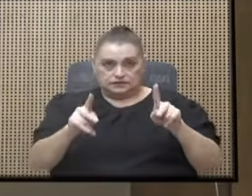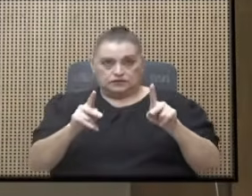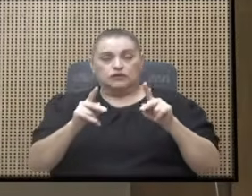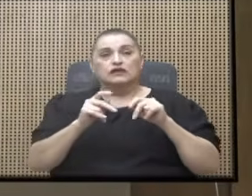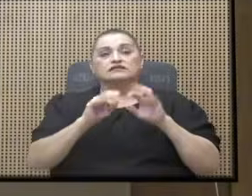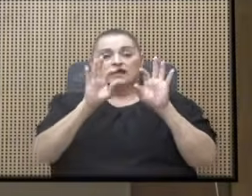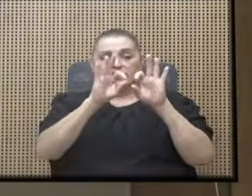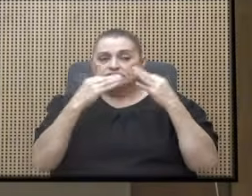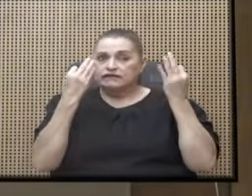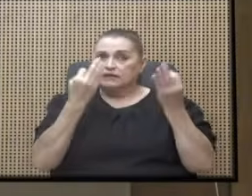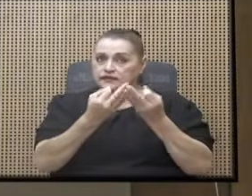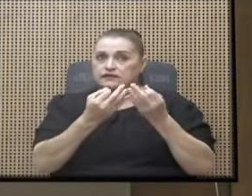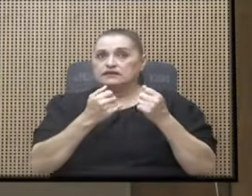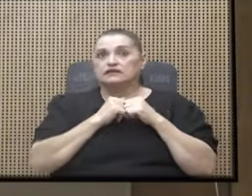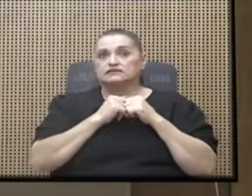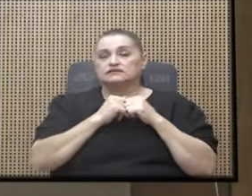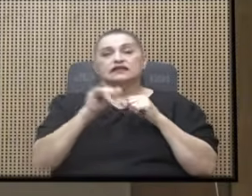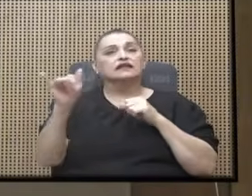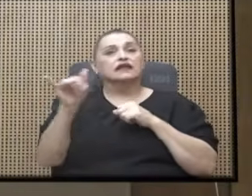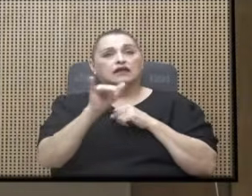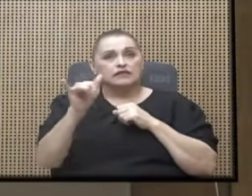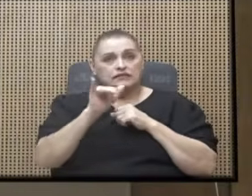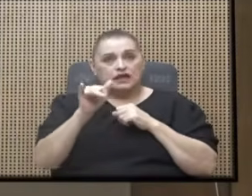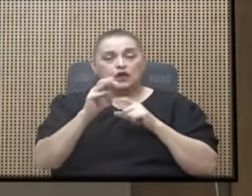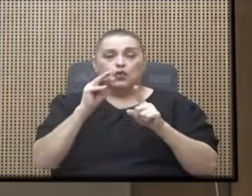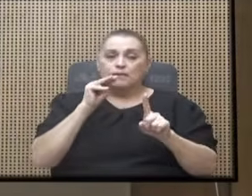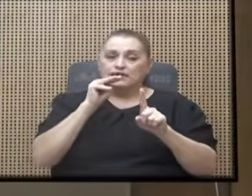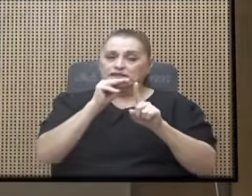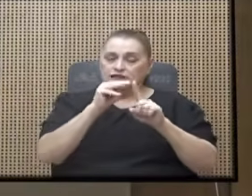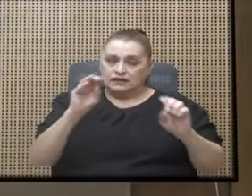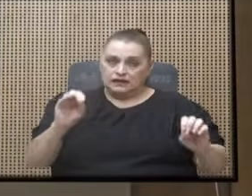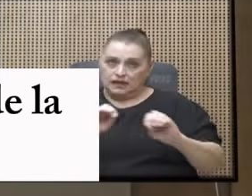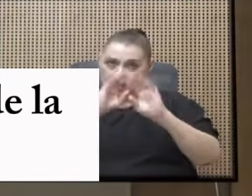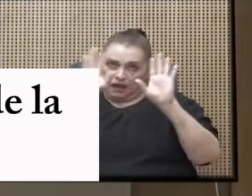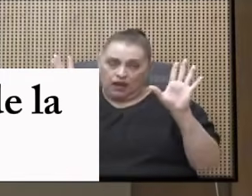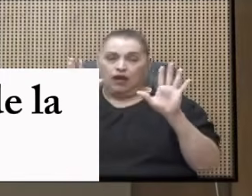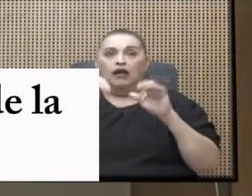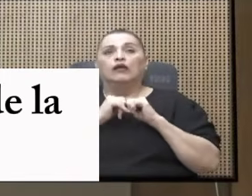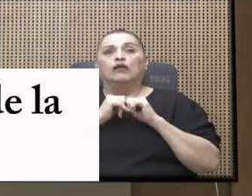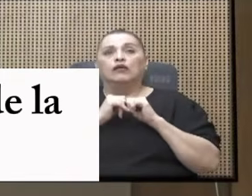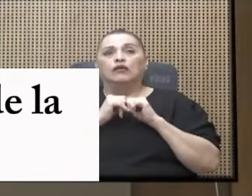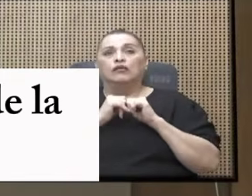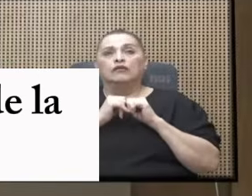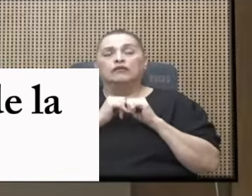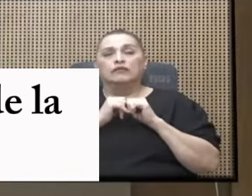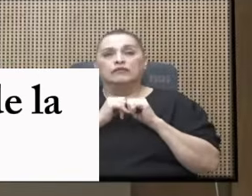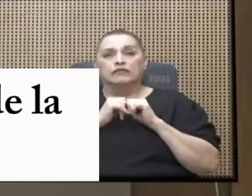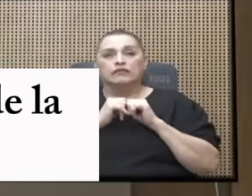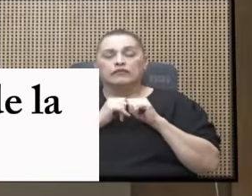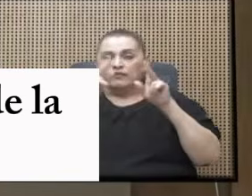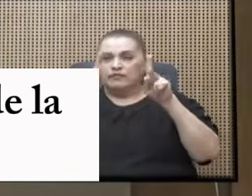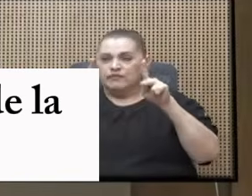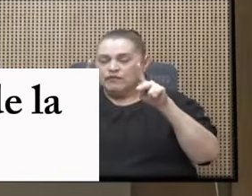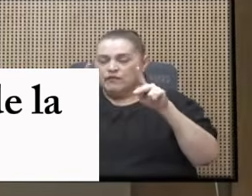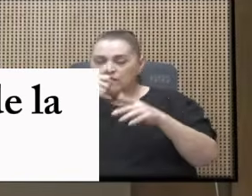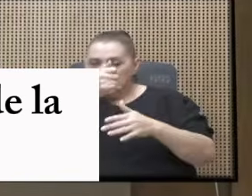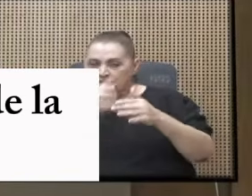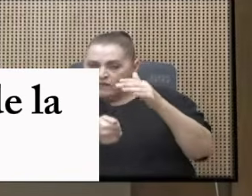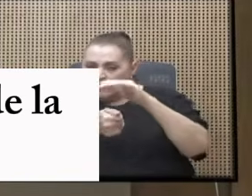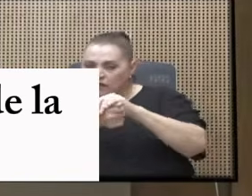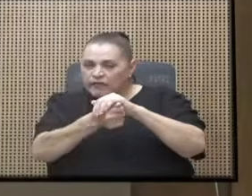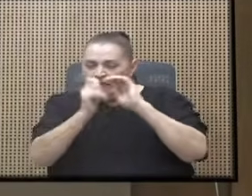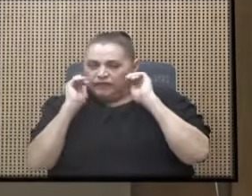las familias. También un mensaje claro a quienes se han escondido en el manto